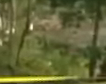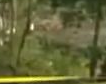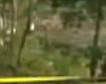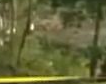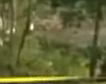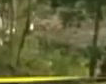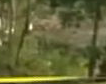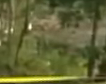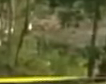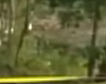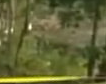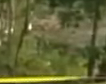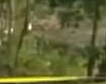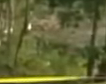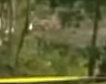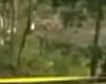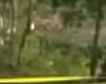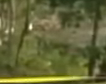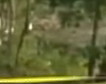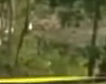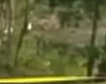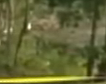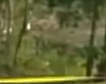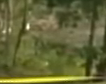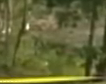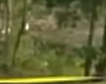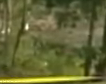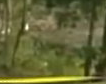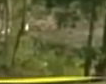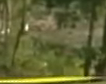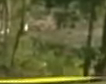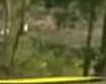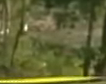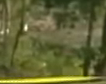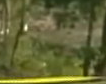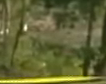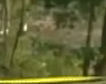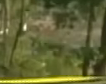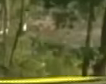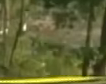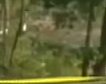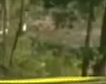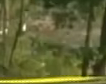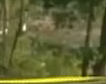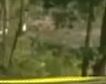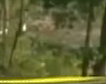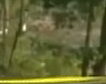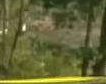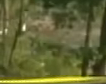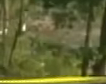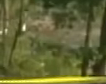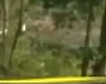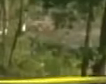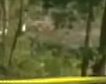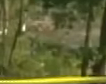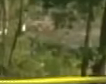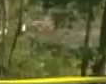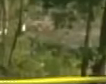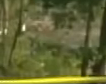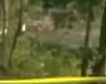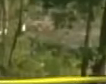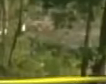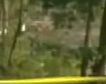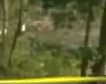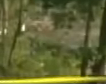Allí tenían parte de las declaraciones del presidente Nicolás Maduro Moros en esta presentación de la octava cumbre de la Comunidad